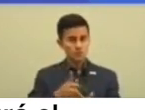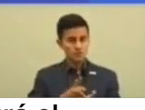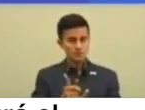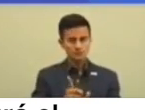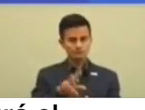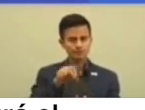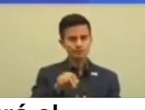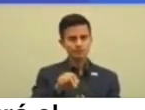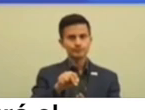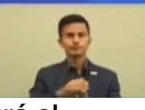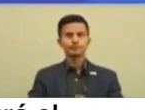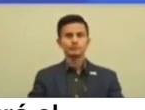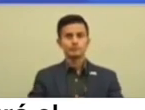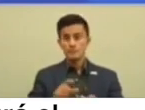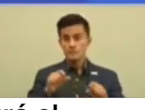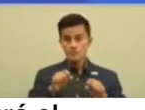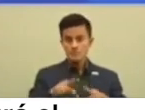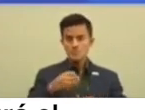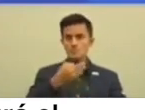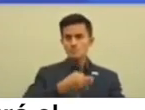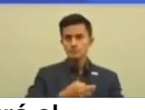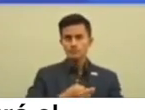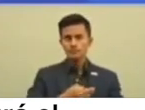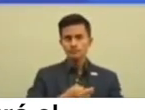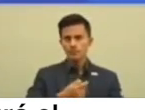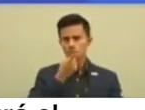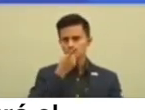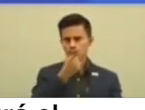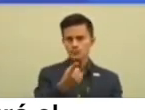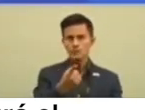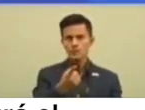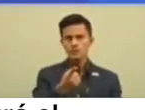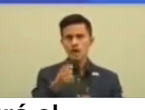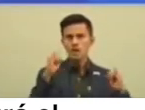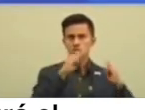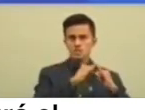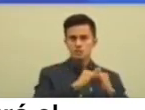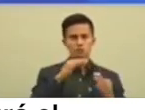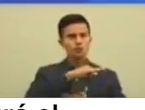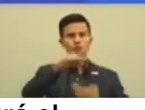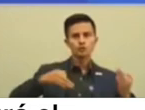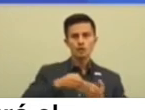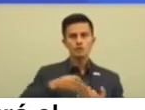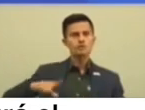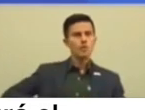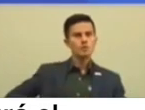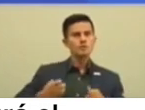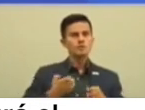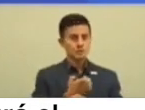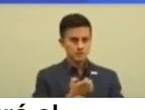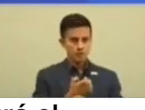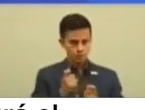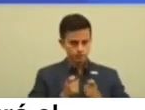humanos. Asimismo, instruyo en este momento a todas las dependencias de la Administración Pública Estatal que resulten